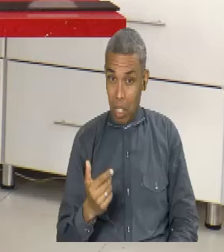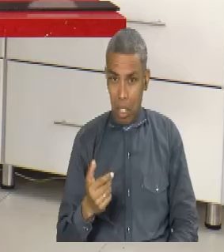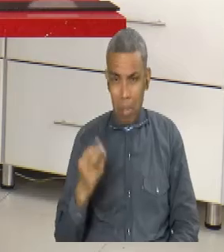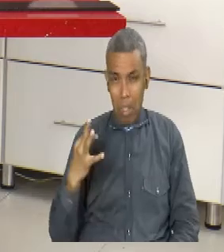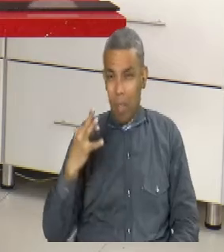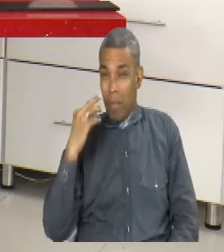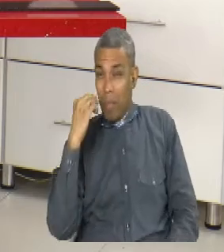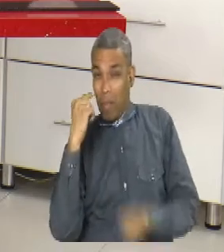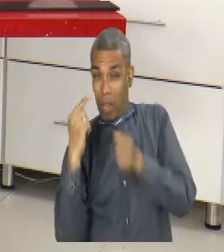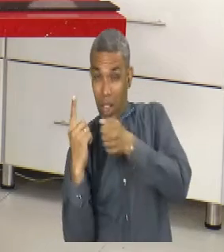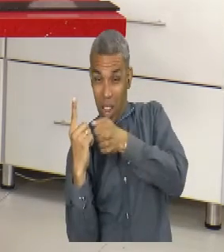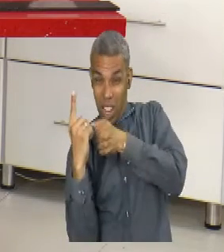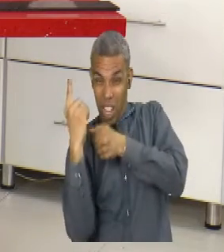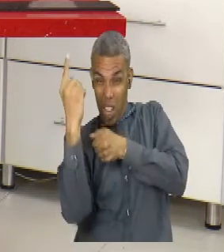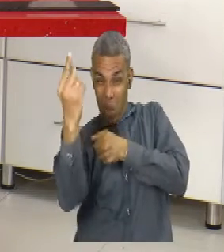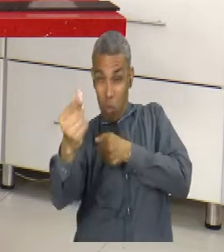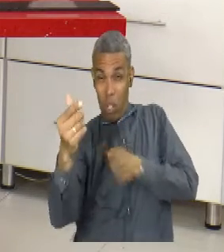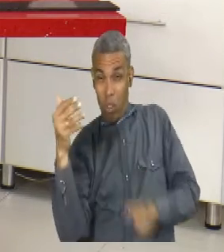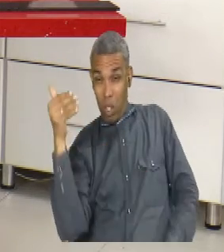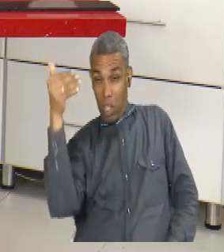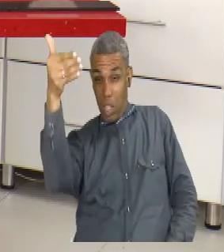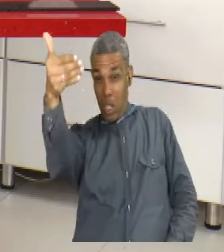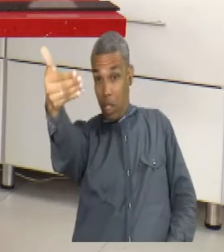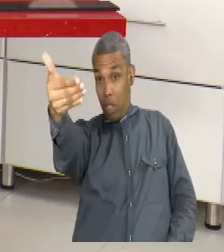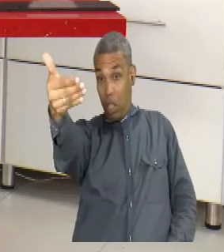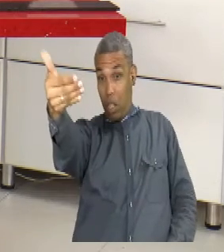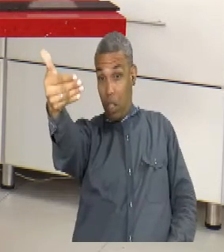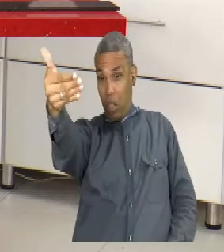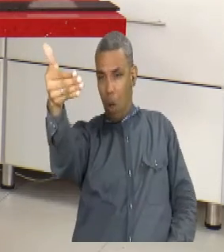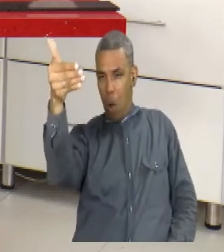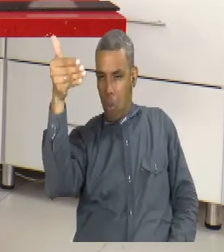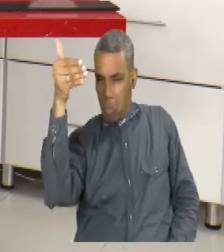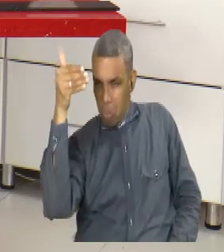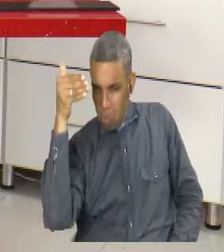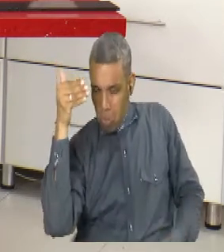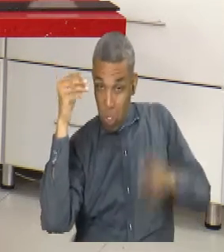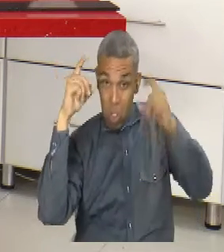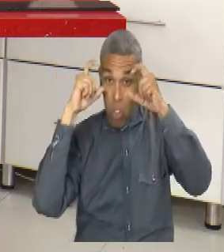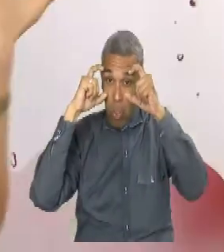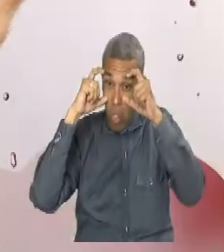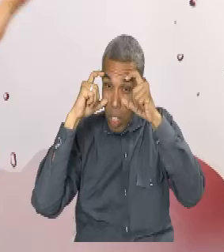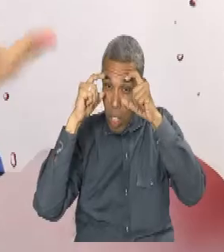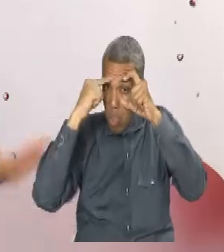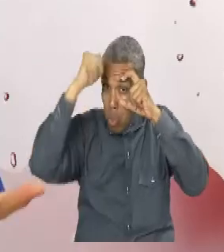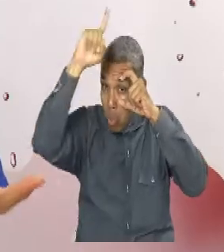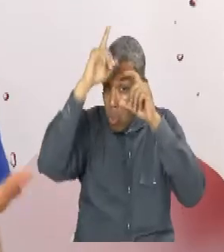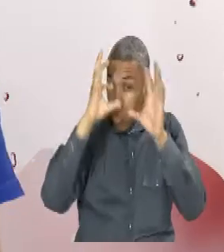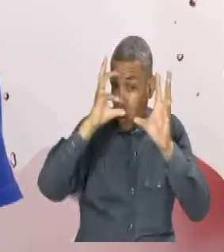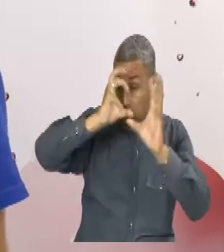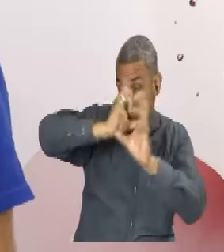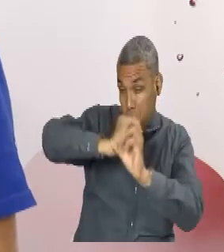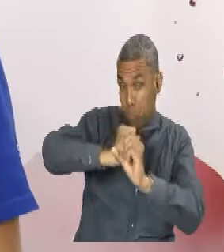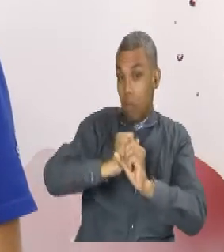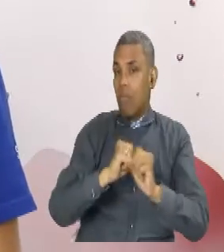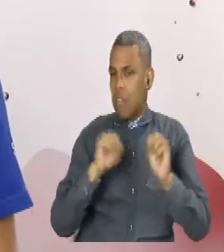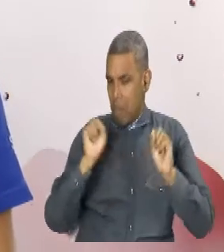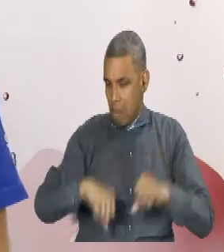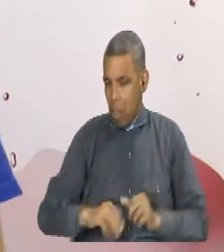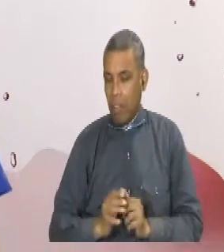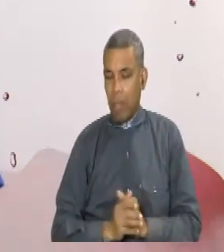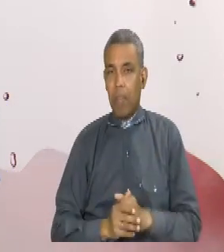lejos, intermedio y cerca, y también para los pacientes jóvenes que necesitamos lentes